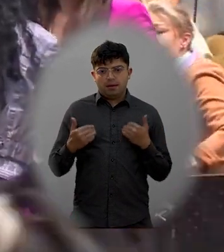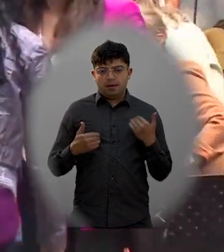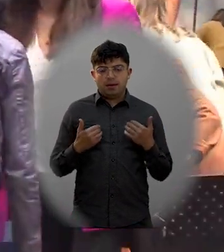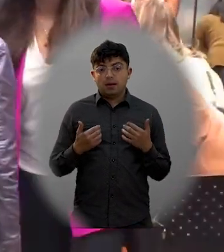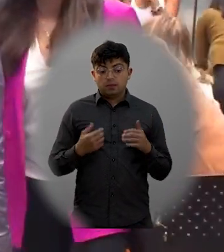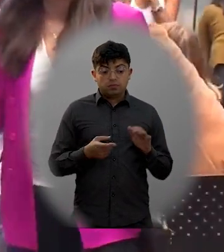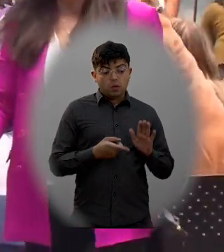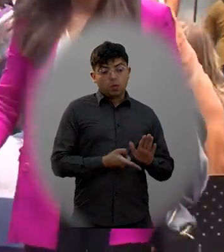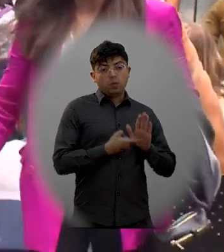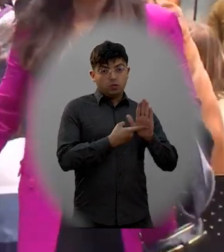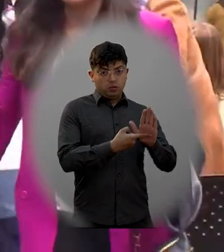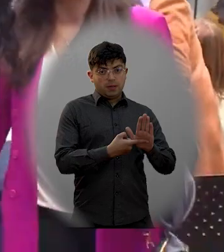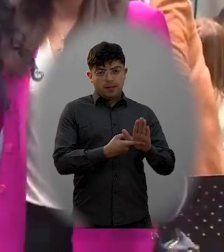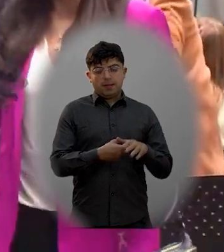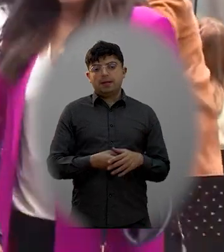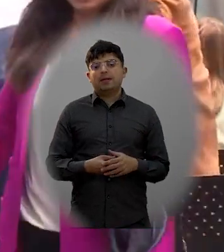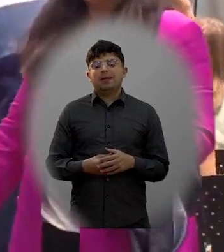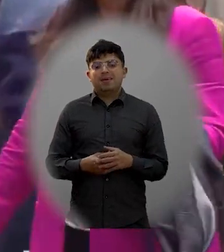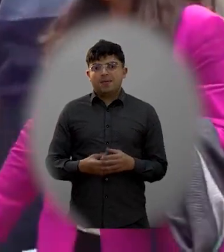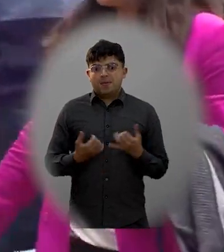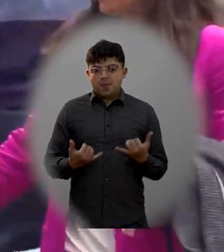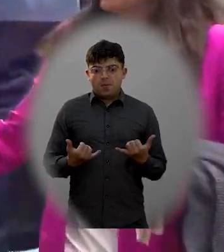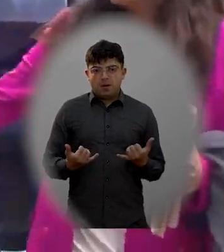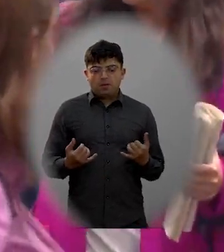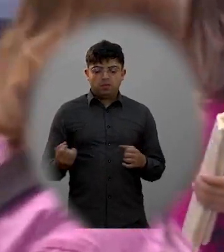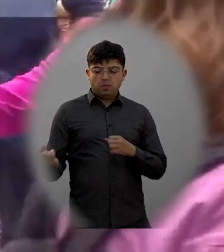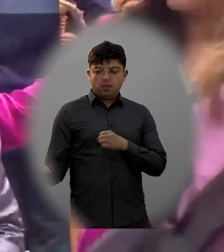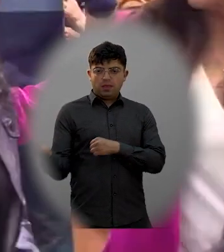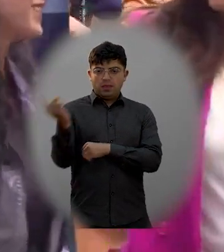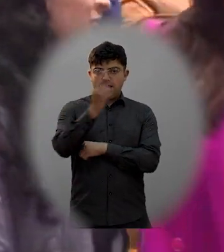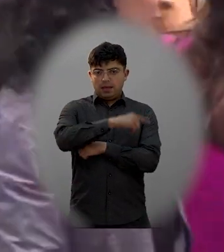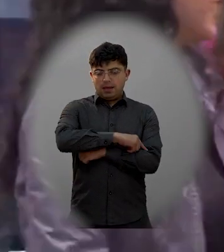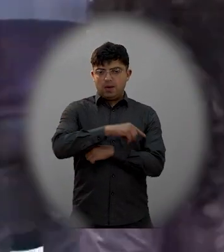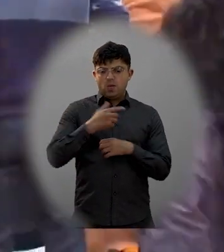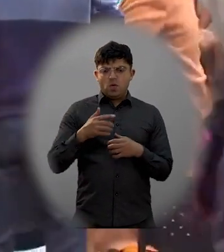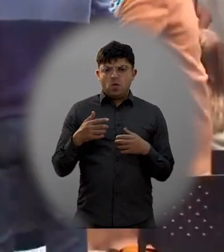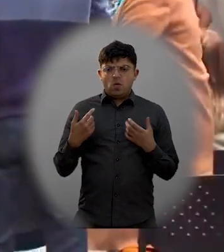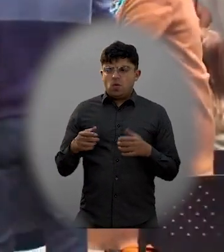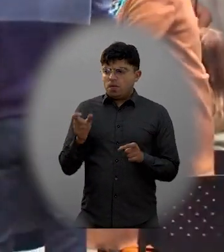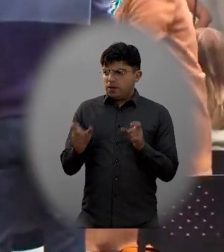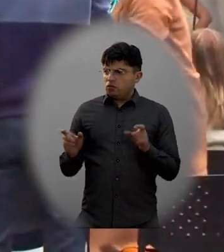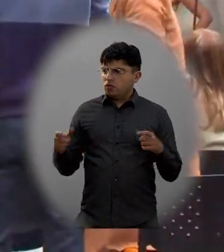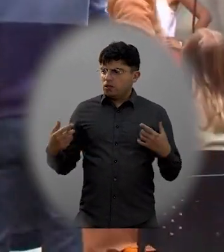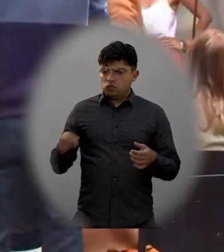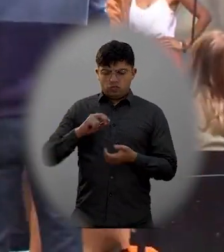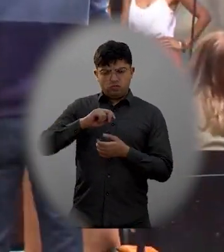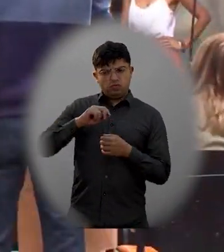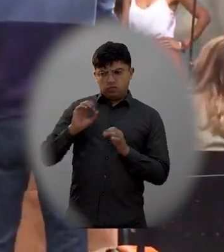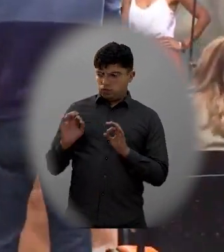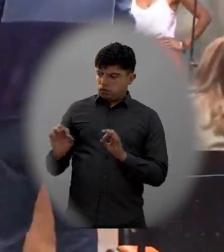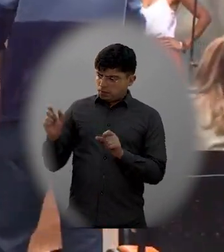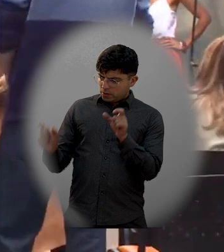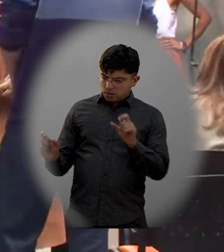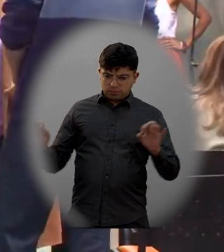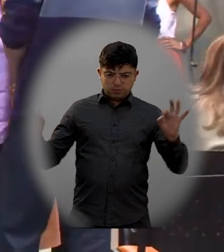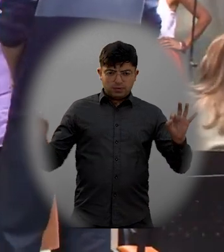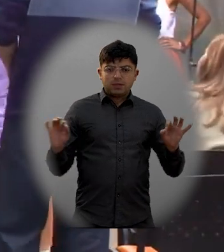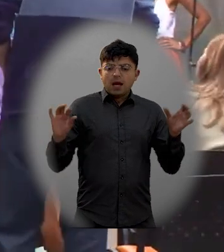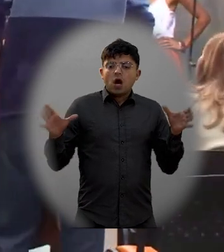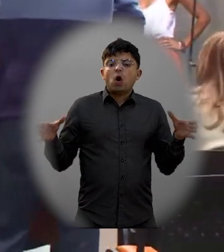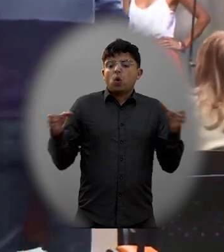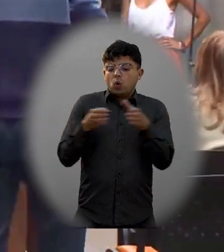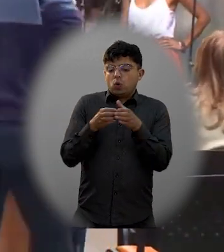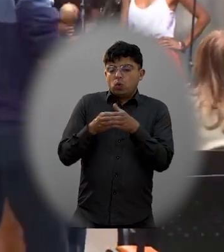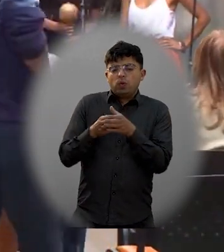poder presentar en este fabuloso día con estos grandes personajes. Y este es un parche que se llama el